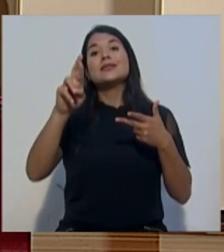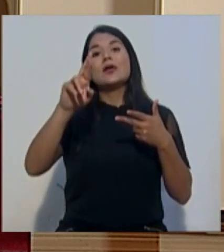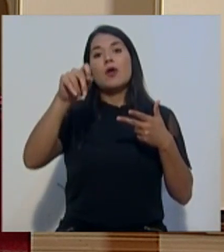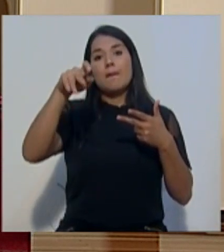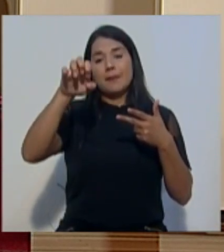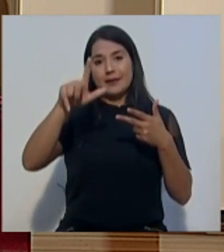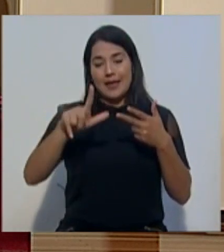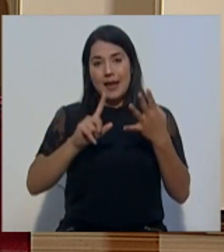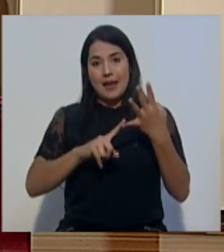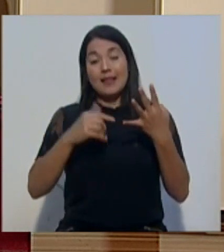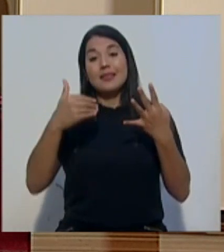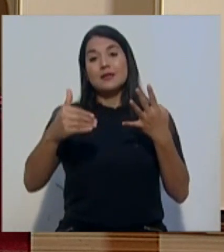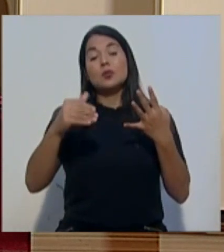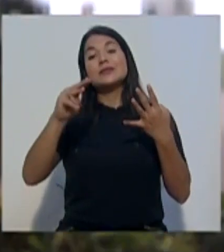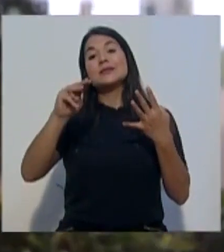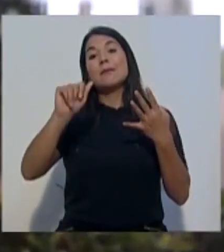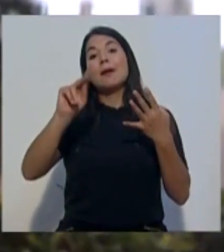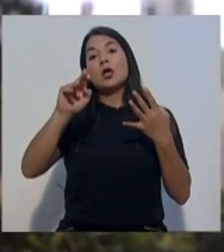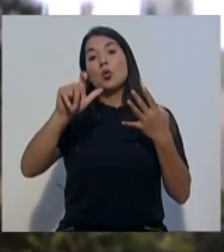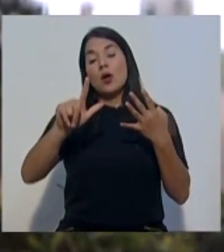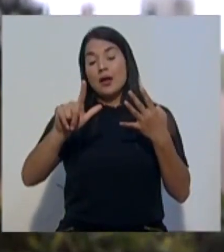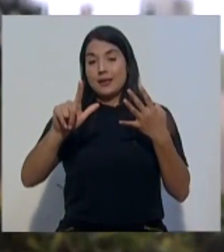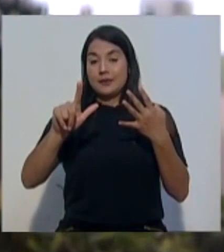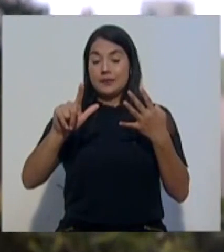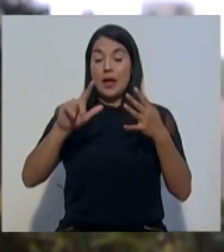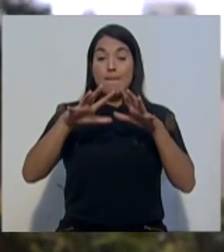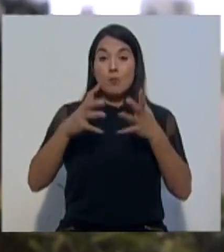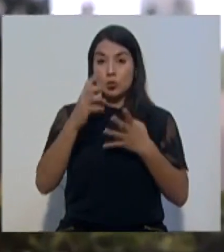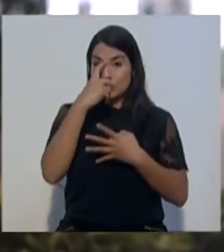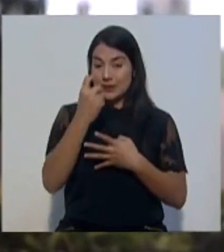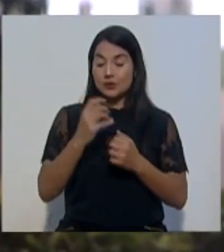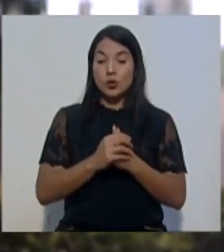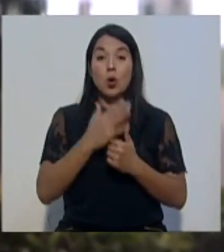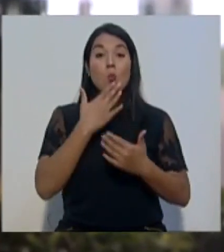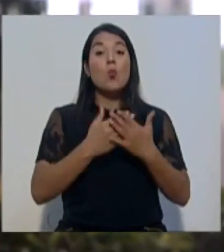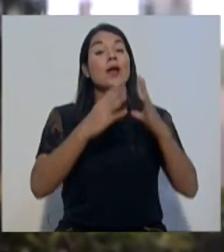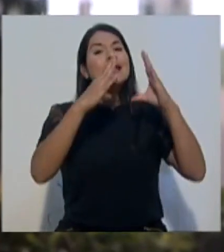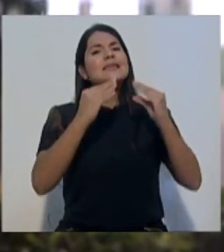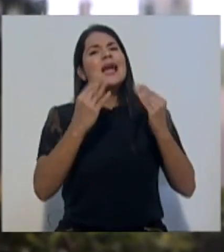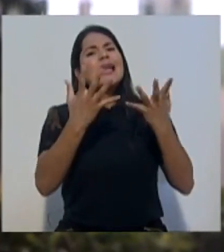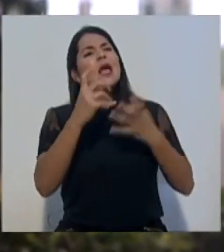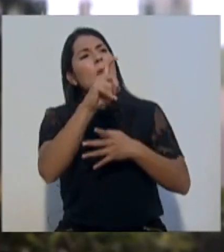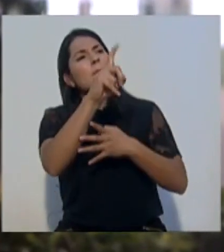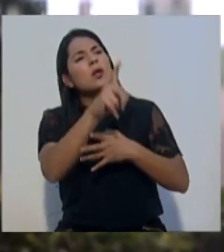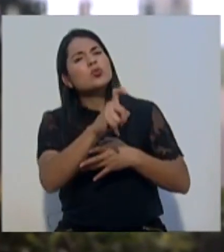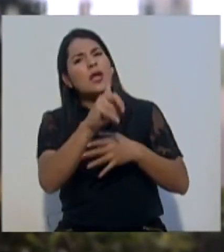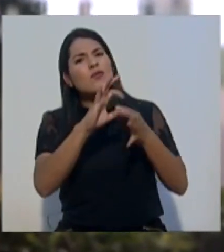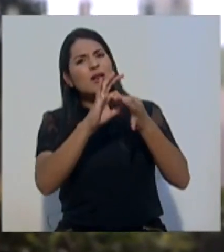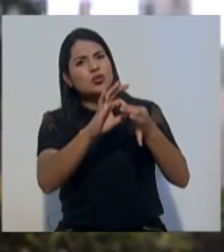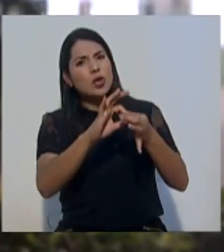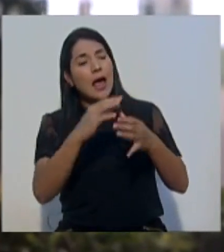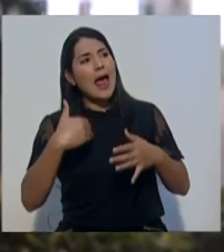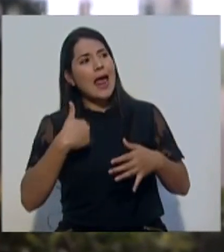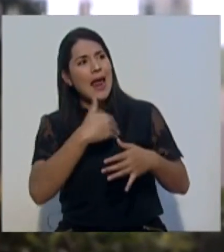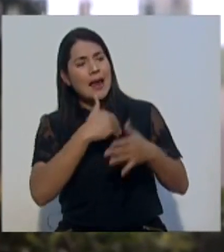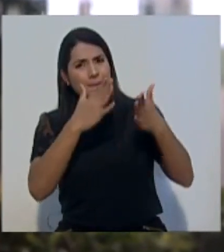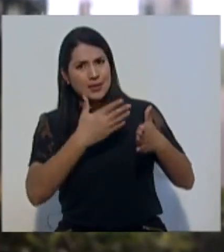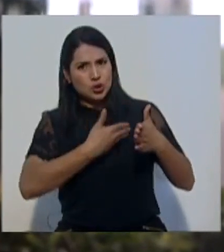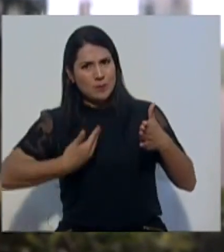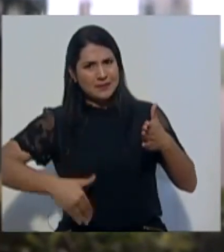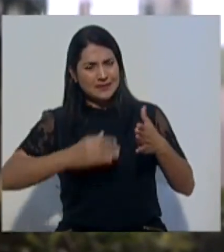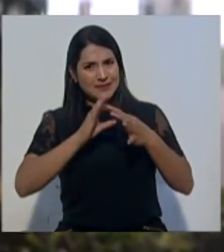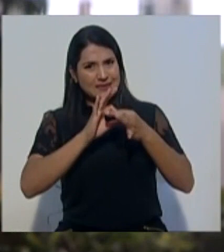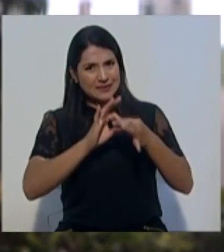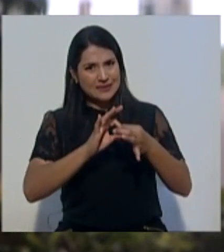Manuel Flores, del Mundo Escazú. Muchas gracias. Buenas tardes, don Carlos. Quería preguntarle específicamente por el tema de su ministro de la Presidencia, don Marcelo Prieto, a raíz de las últimas